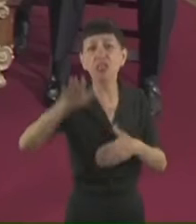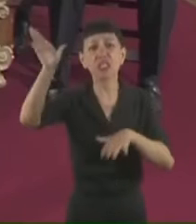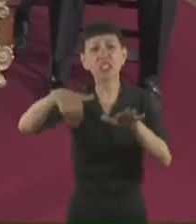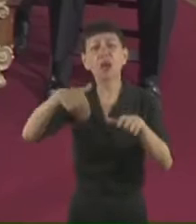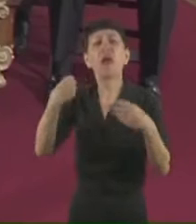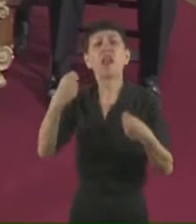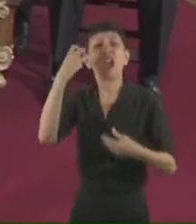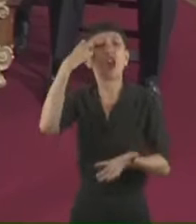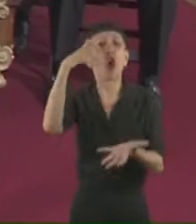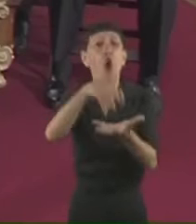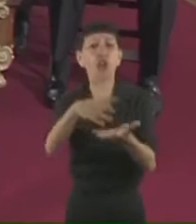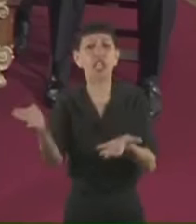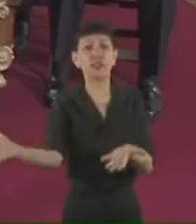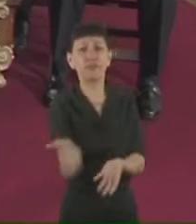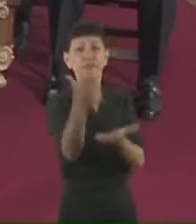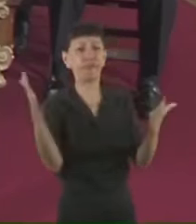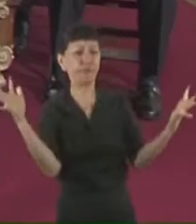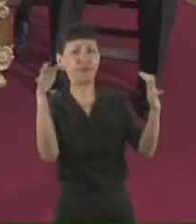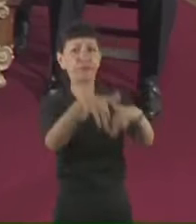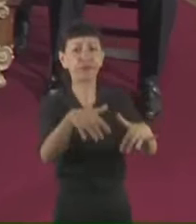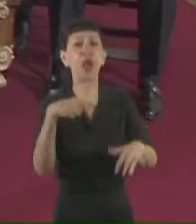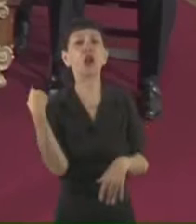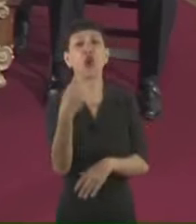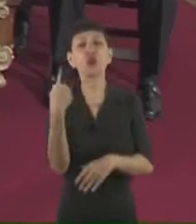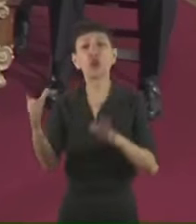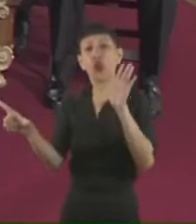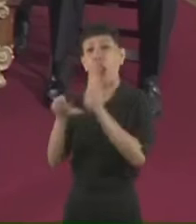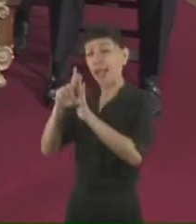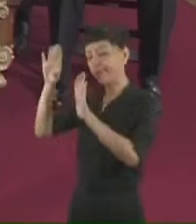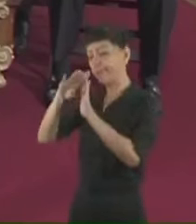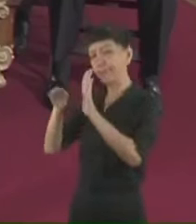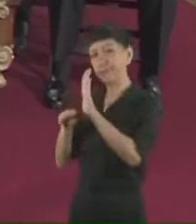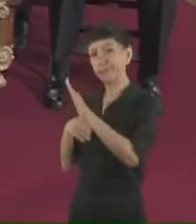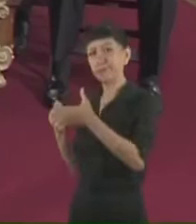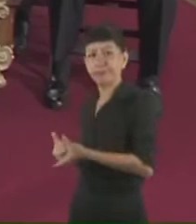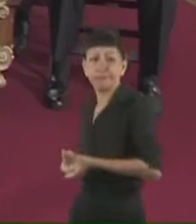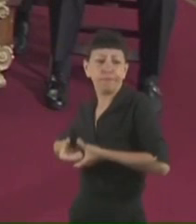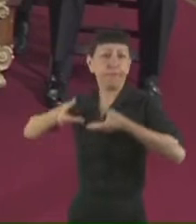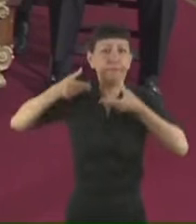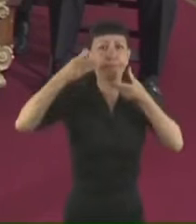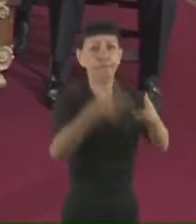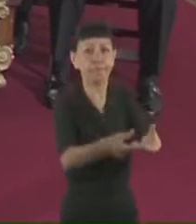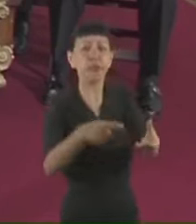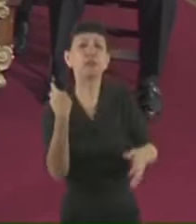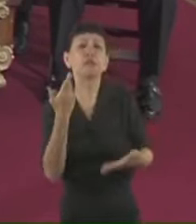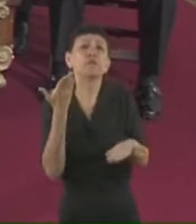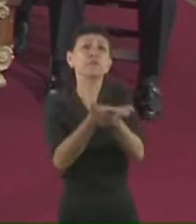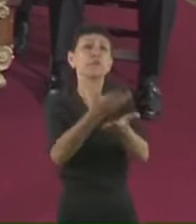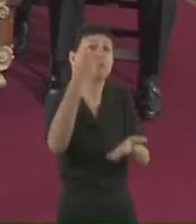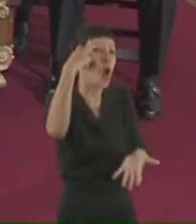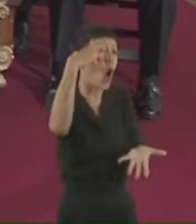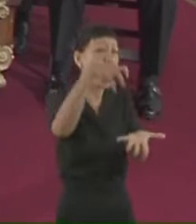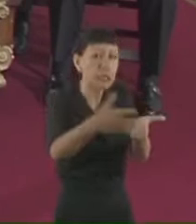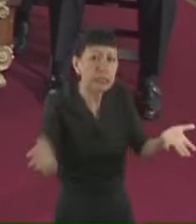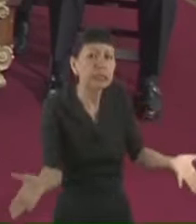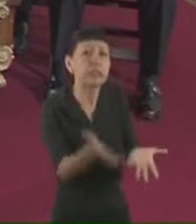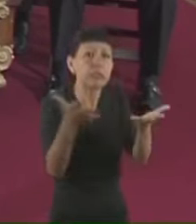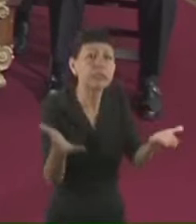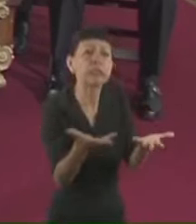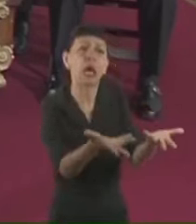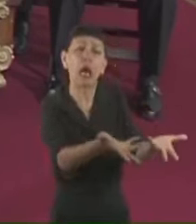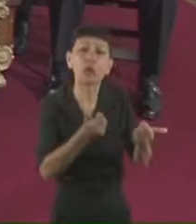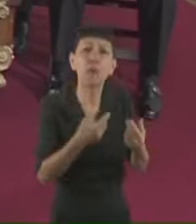si avanzamos en este camino y lo hacemos con decisión y contundencia estoy seguro que nuestro país volverá la senda de